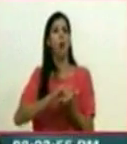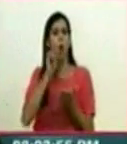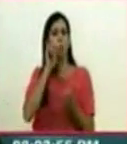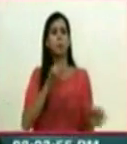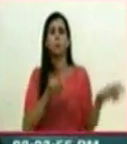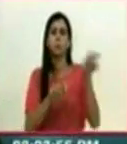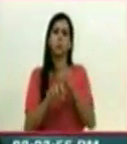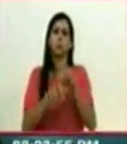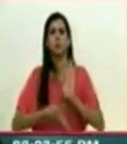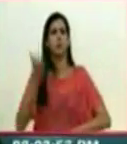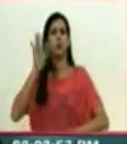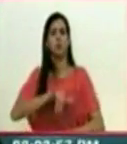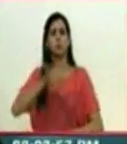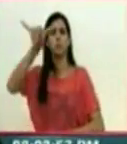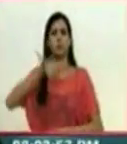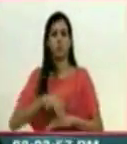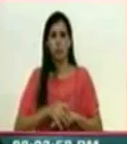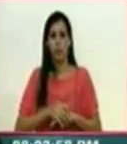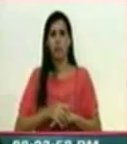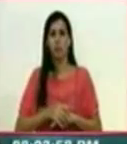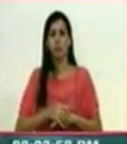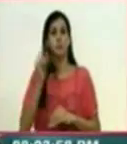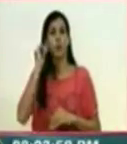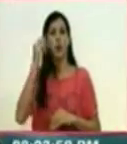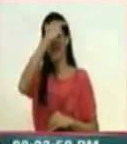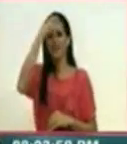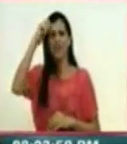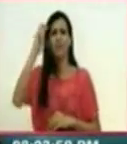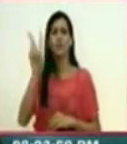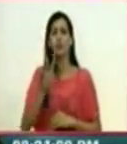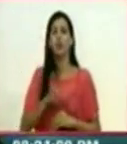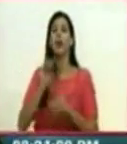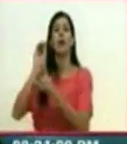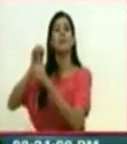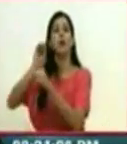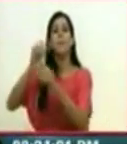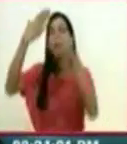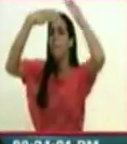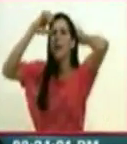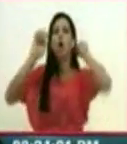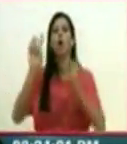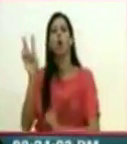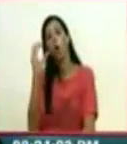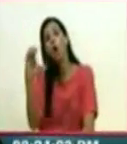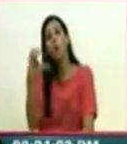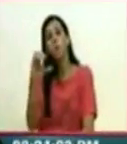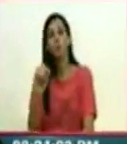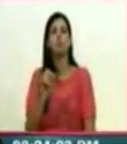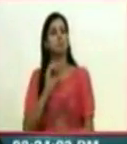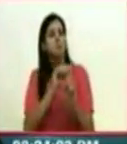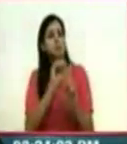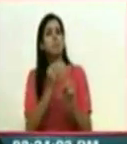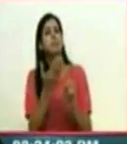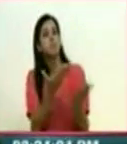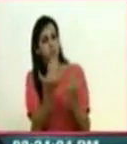país. La canciller Delcy Rodríguez ha citado al embajador de Colombia aquí en Caracas para